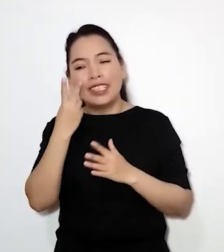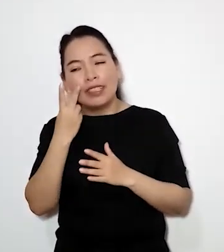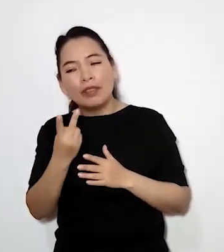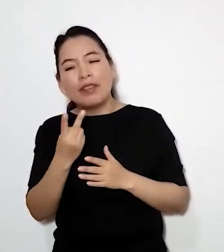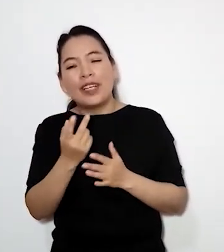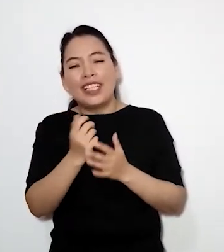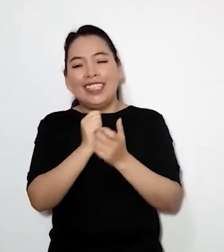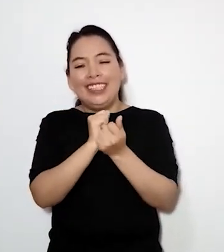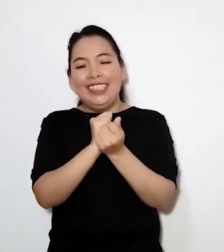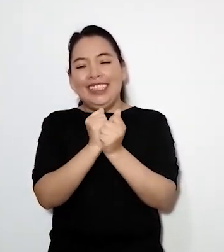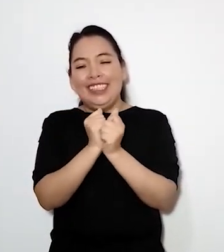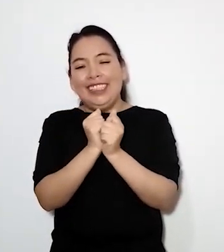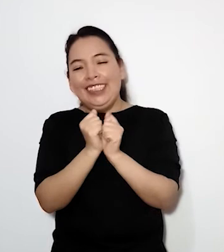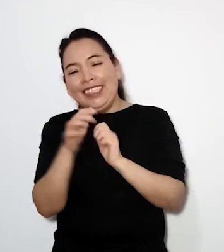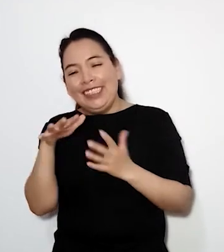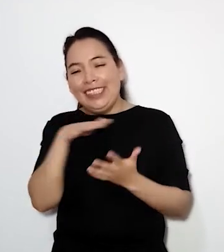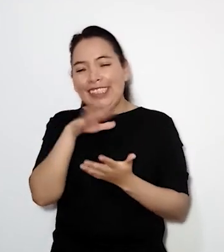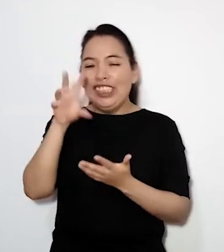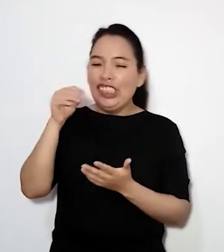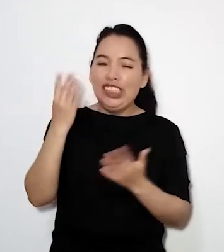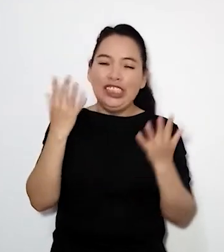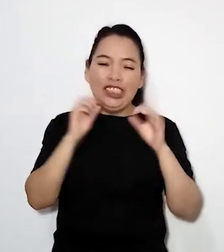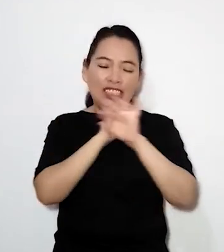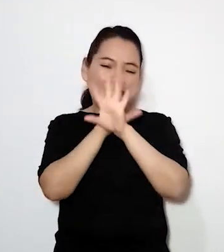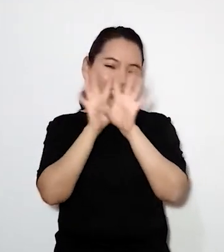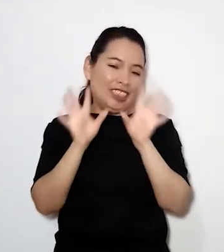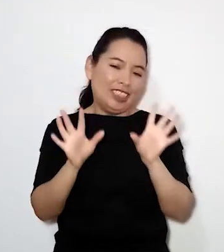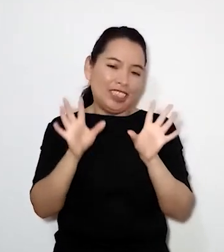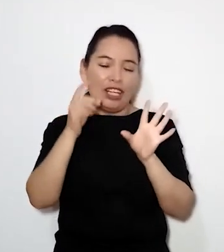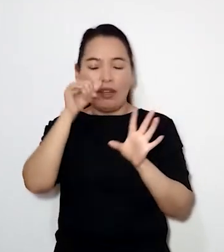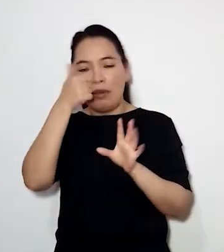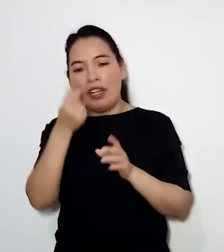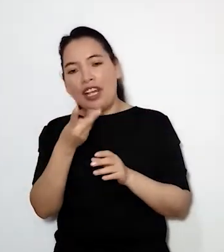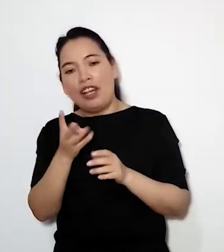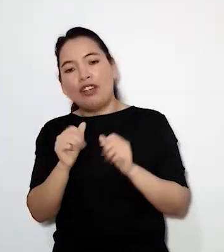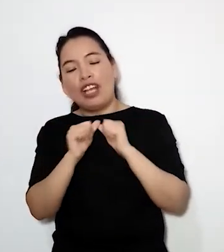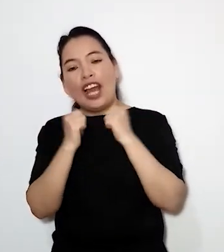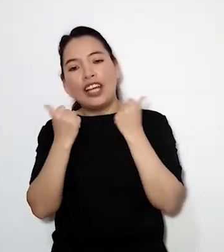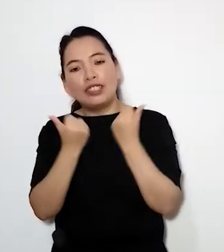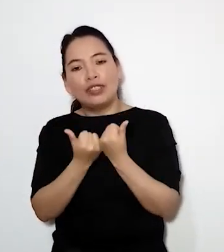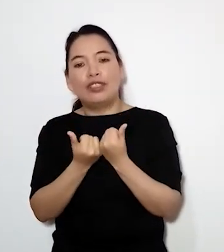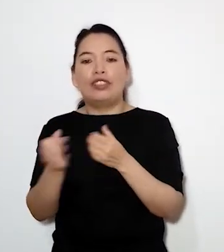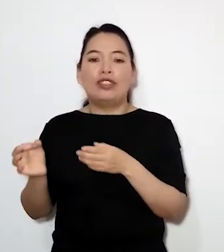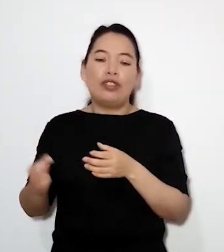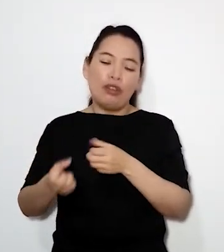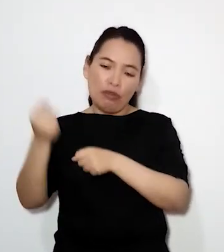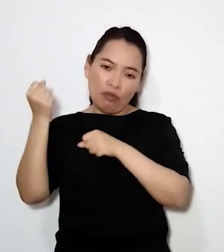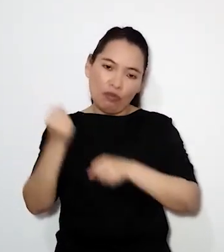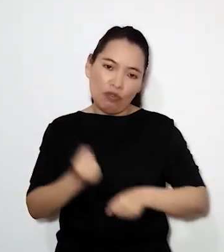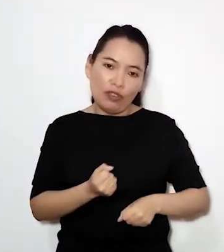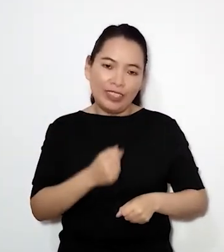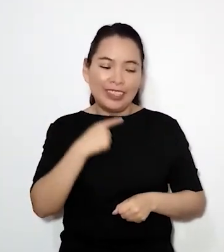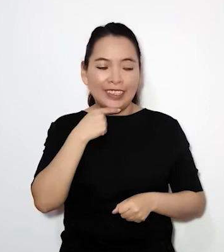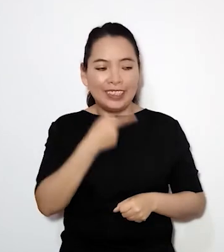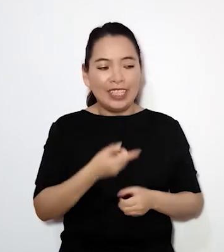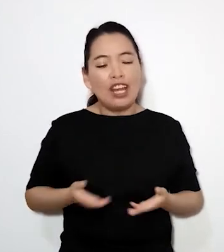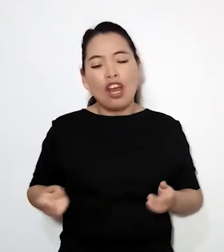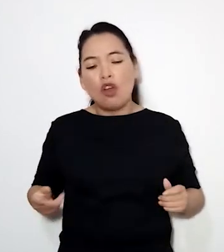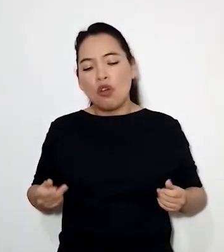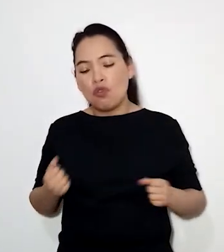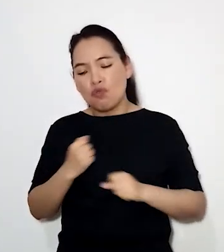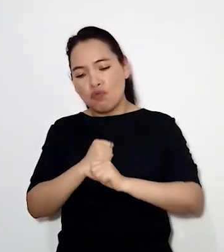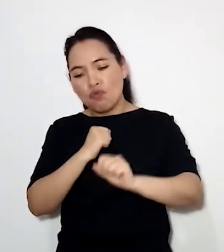perspectiva de trabajo de ciertas asociaciones, de ciertas fundaciones, es de promoción y prestación de servicios en